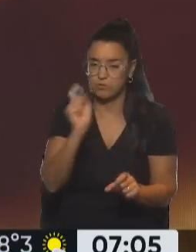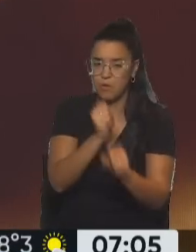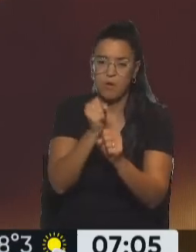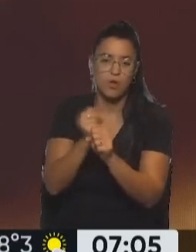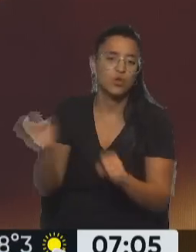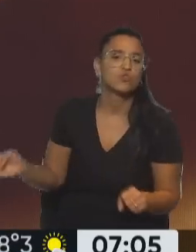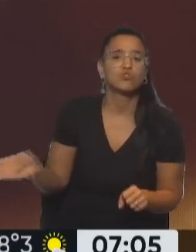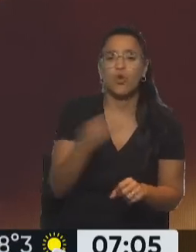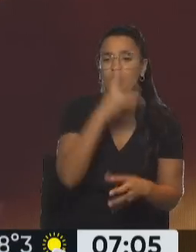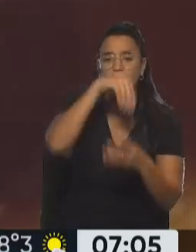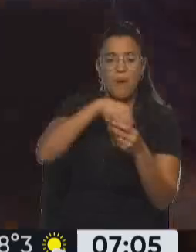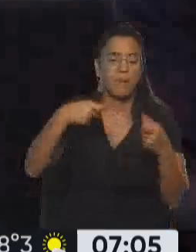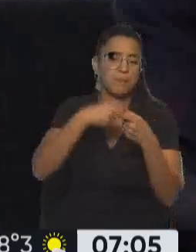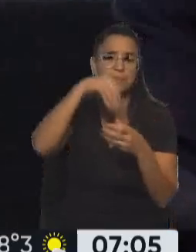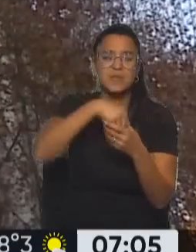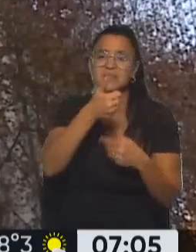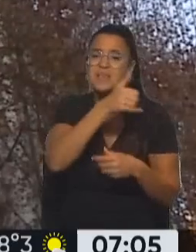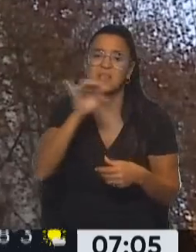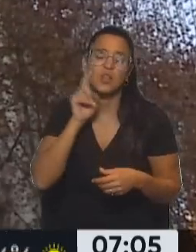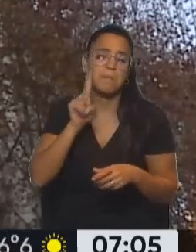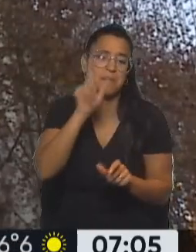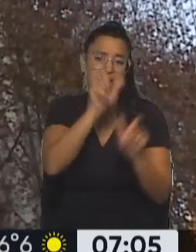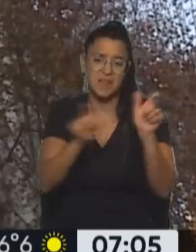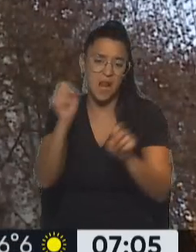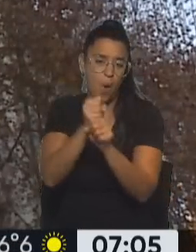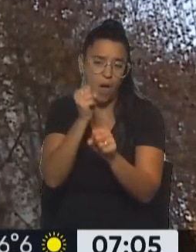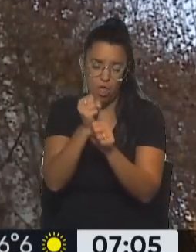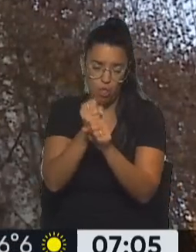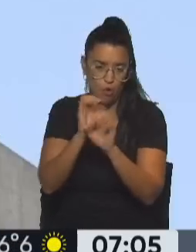en relación de dependencia. Más de 600.000 trabajadores, de los cuales